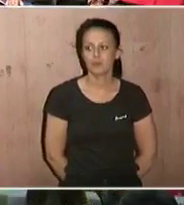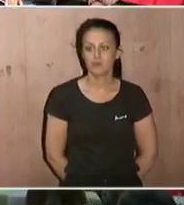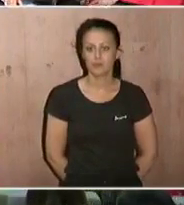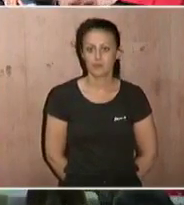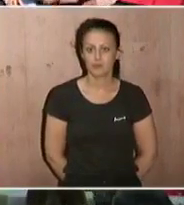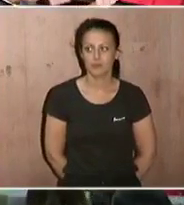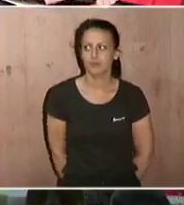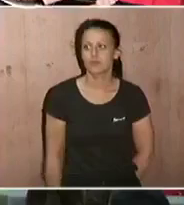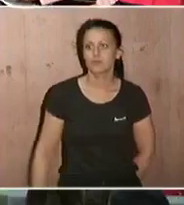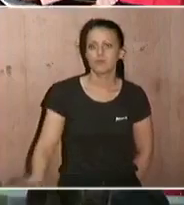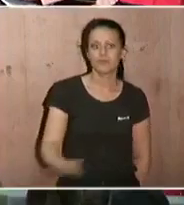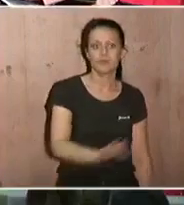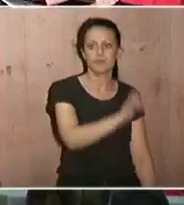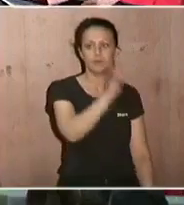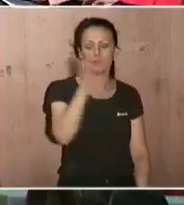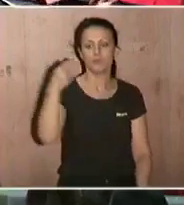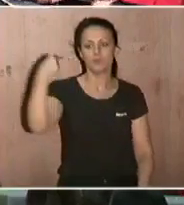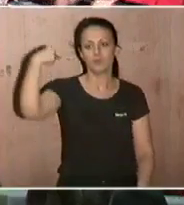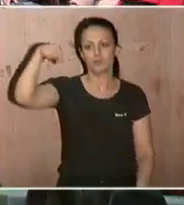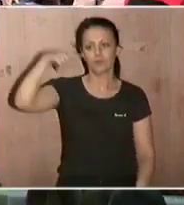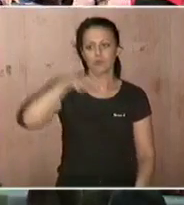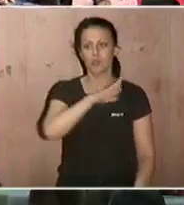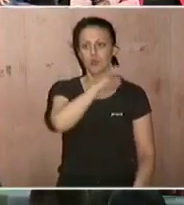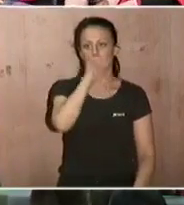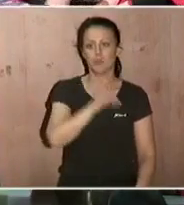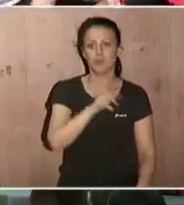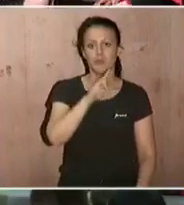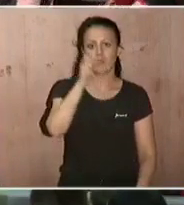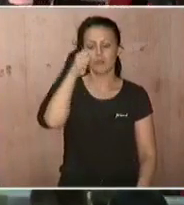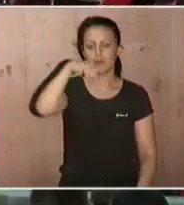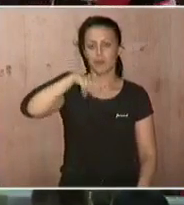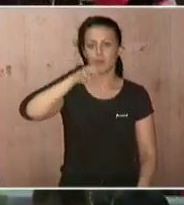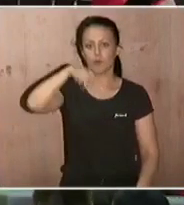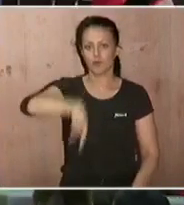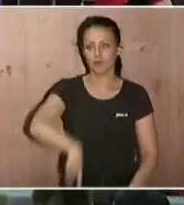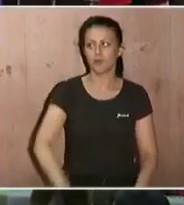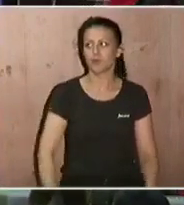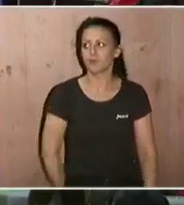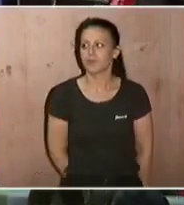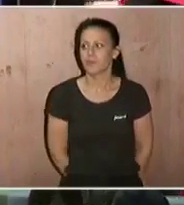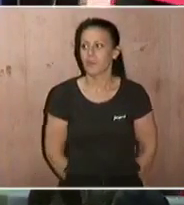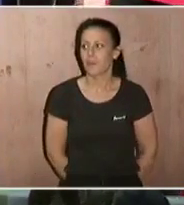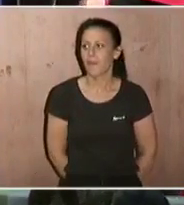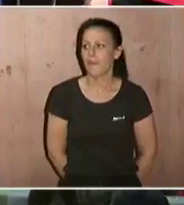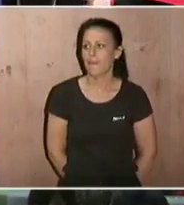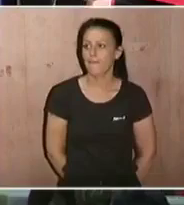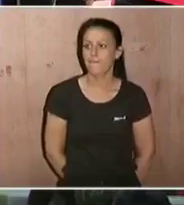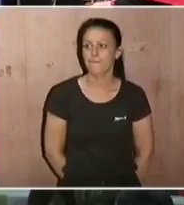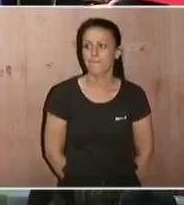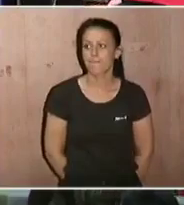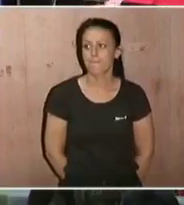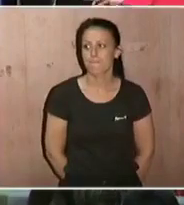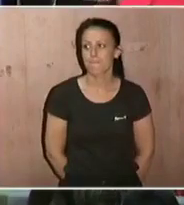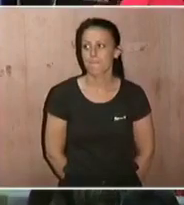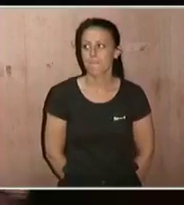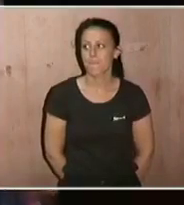Té la paraula el doctor López Ramón.